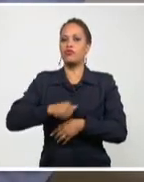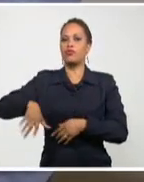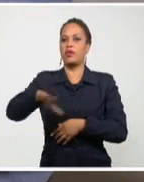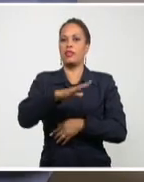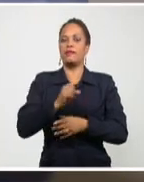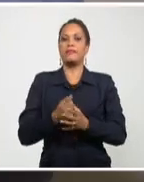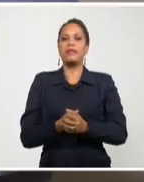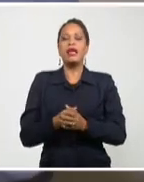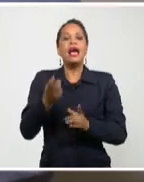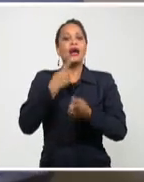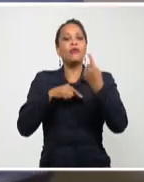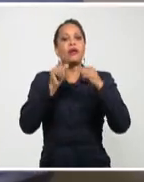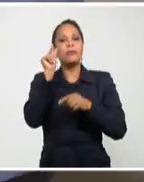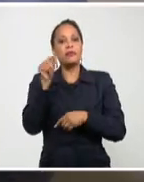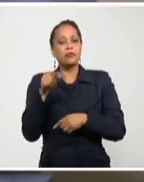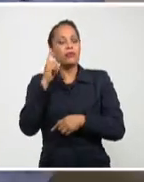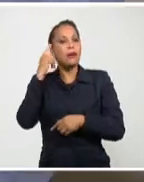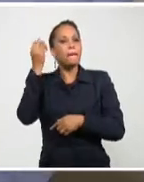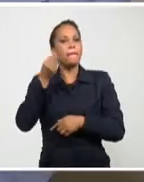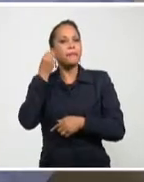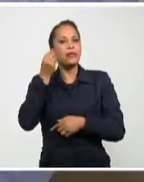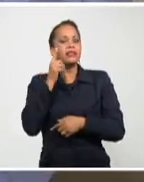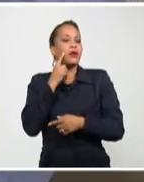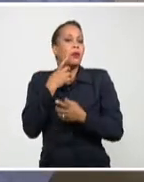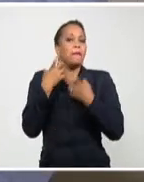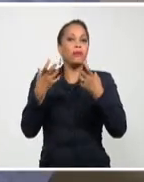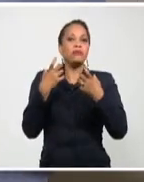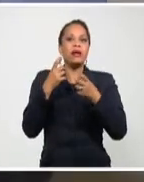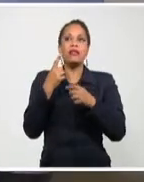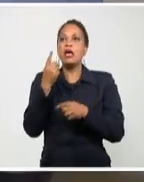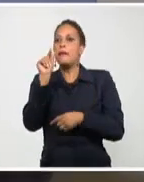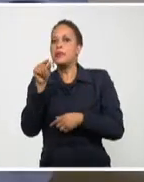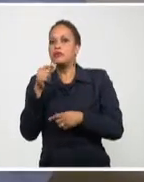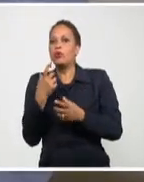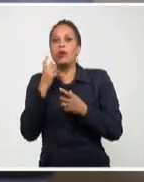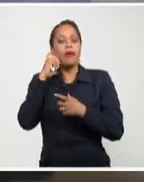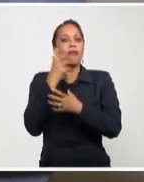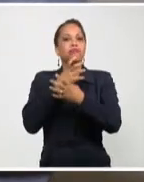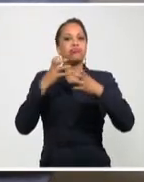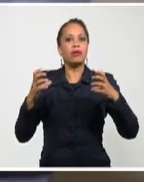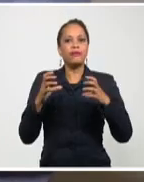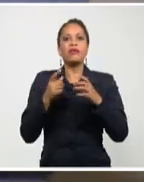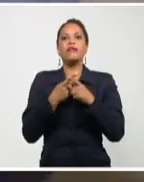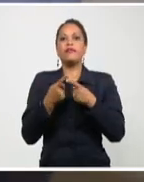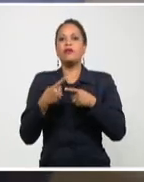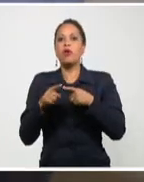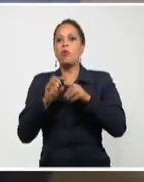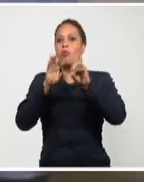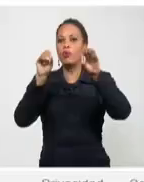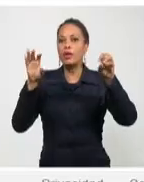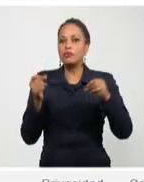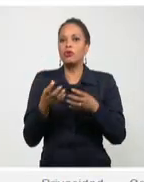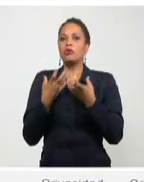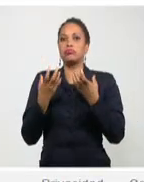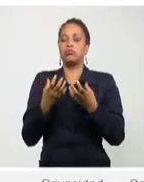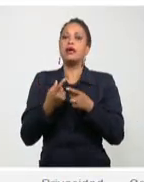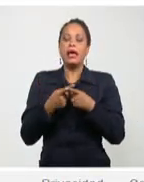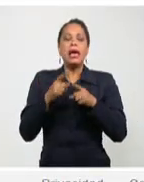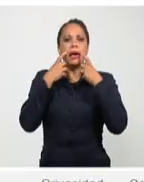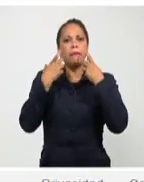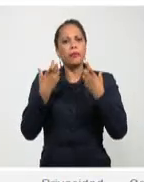cuando vas a evaluar el desarrollo científico, tú, lo importante es cantidad de científicos, cantidad de publicaciones. Eso es importante porque eso es